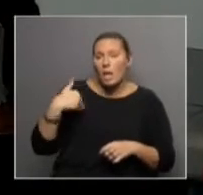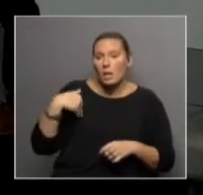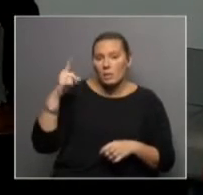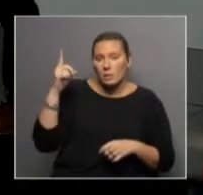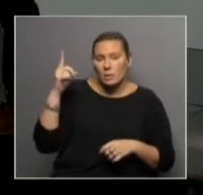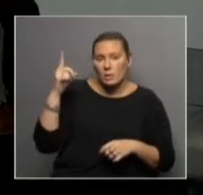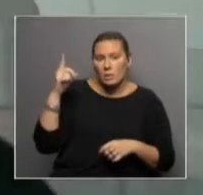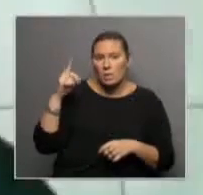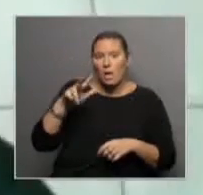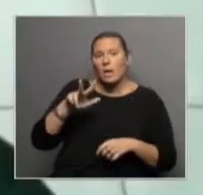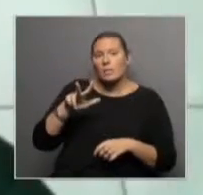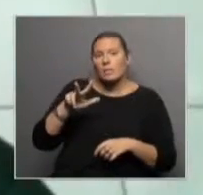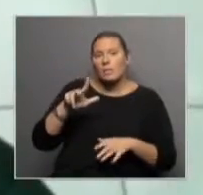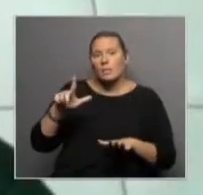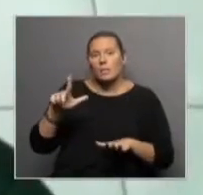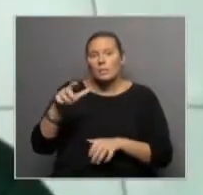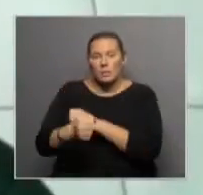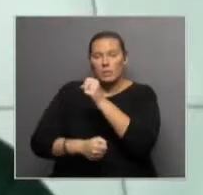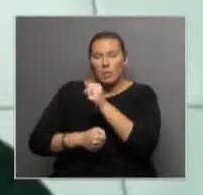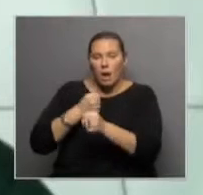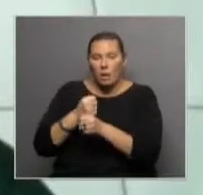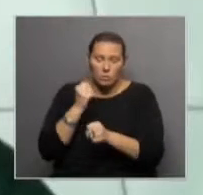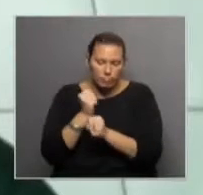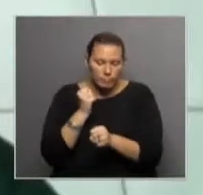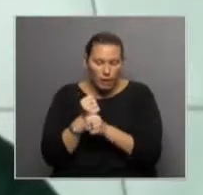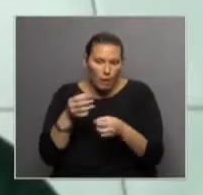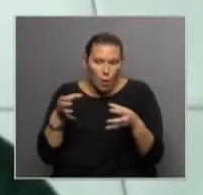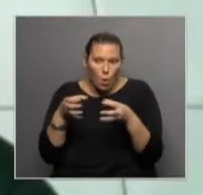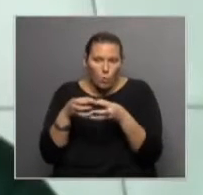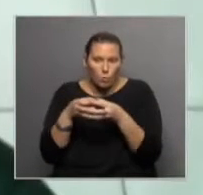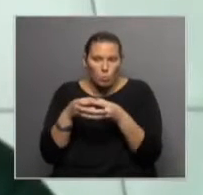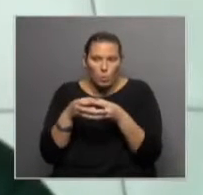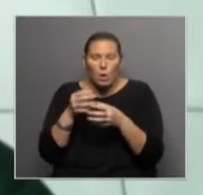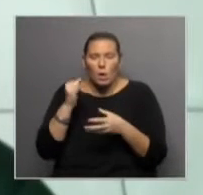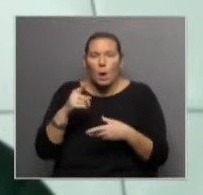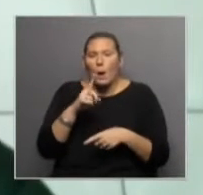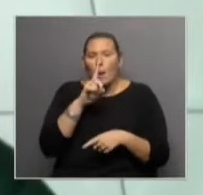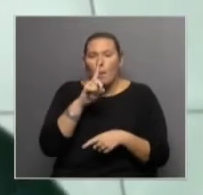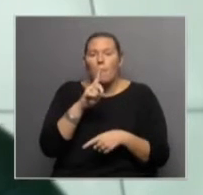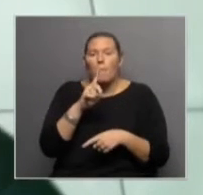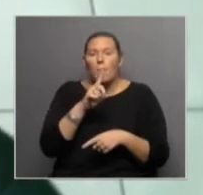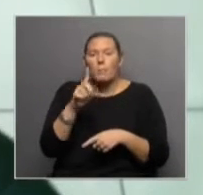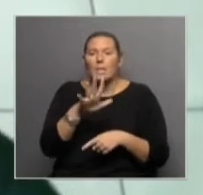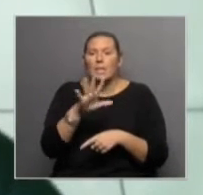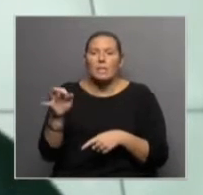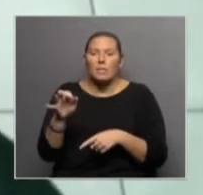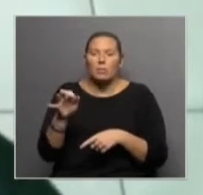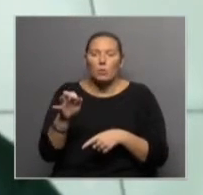en estos 37 años de trabajo del equipo, se han recuperado 1.500 cuerpos,